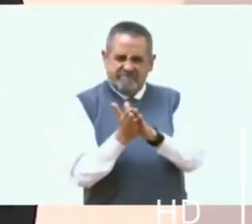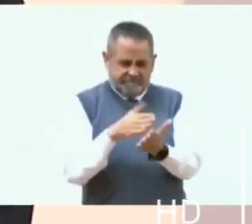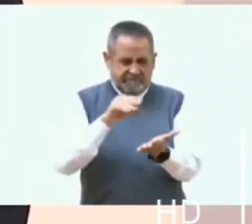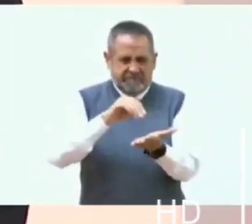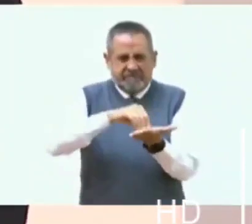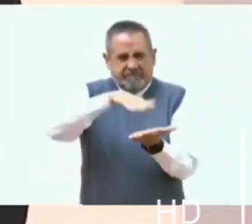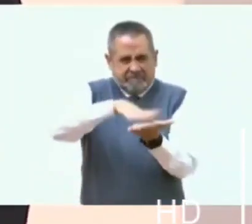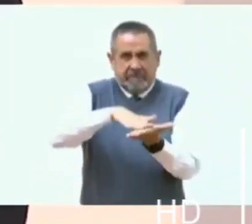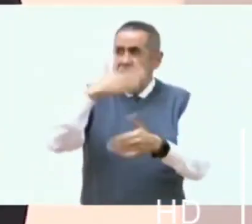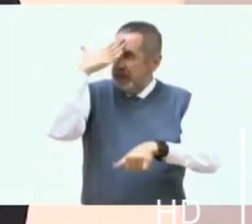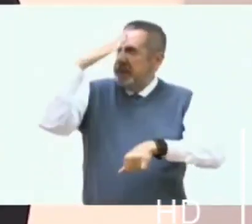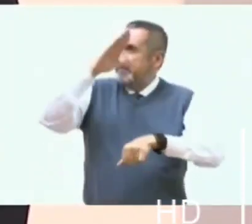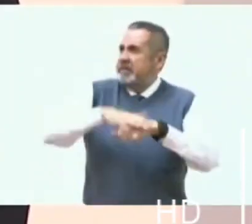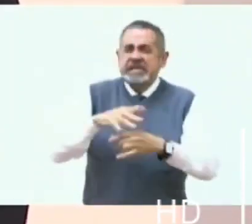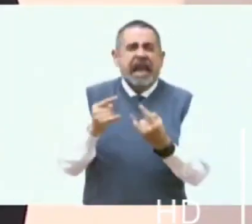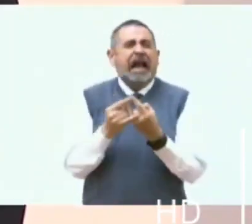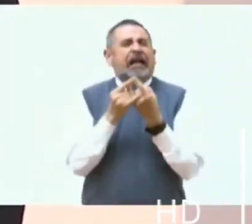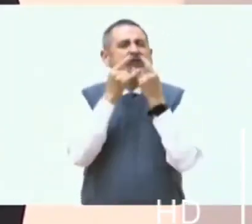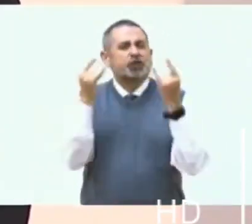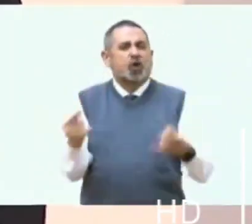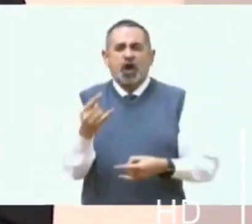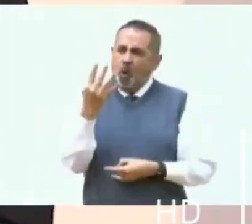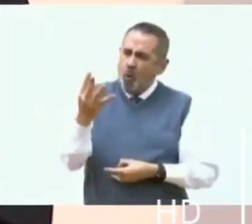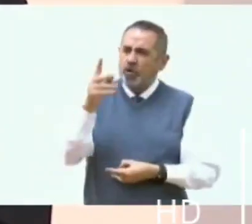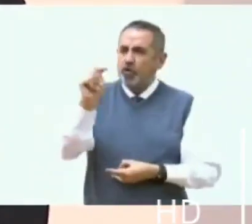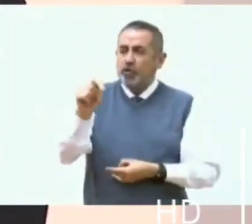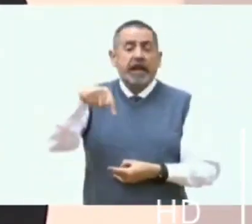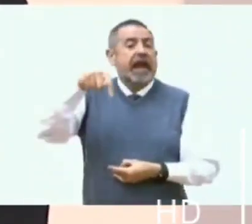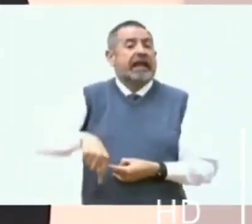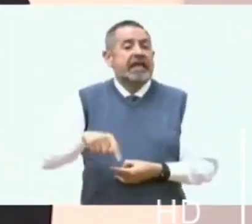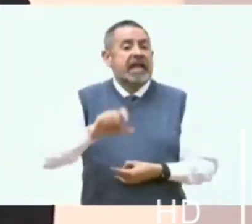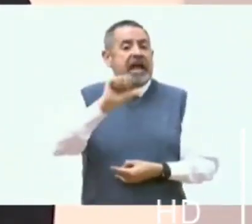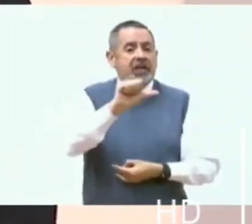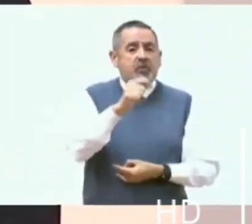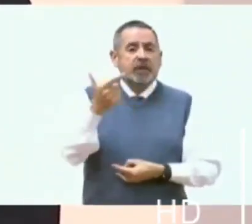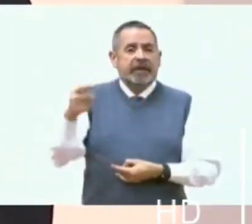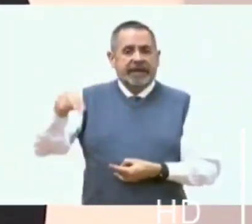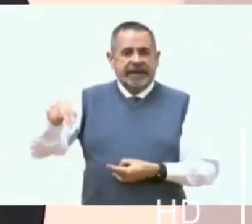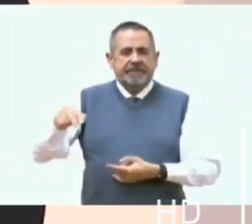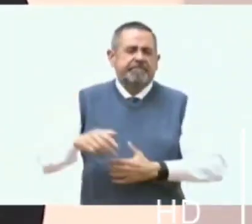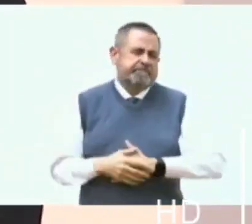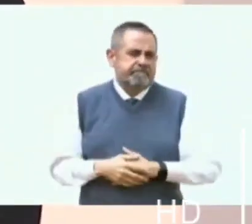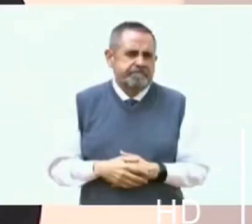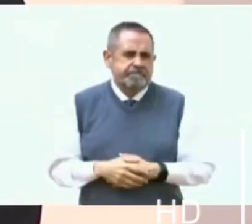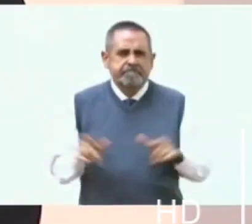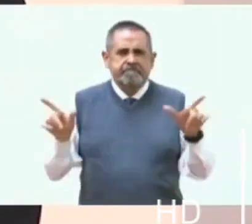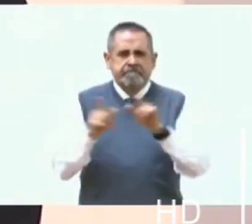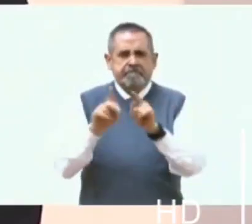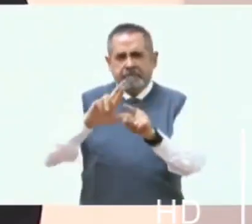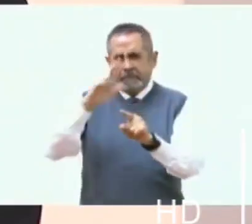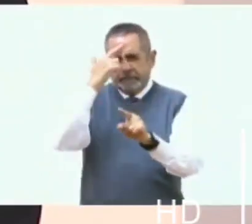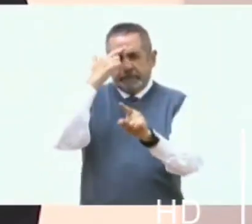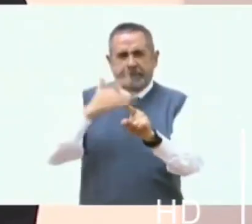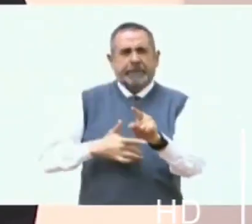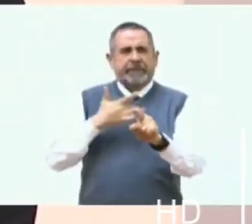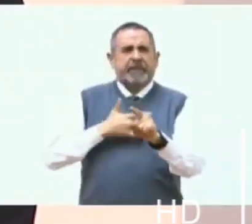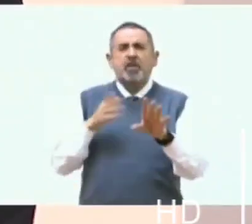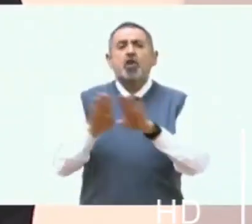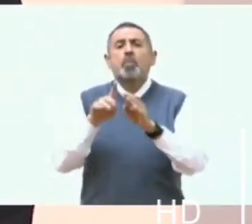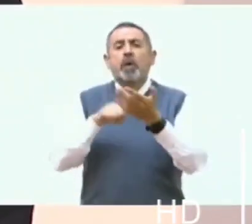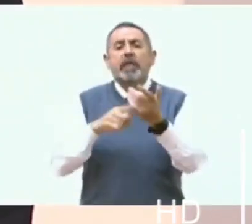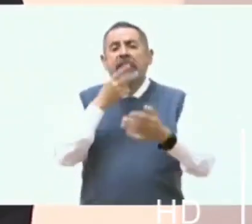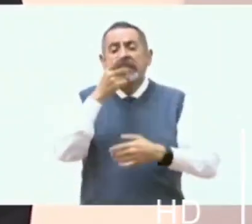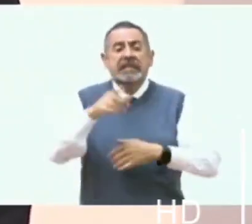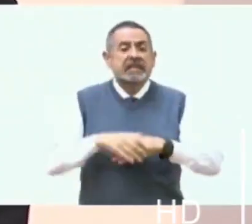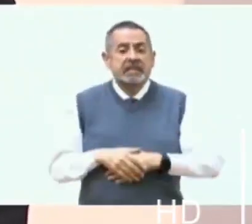en este Archivo General de la Nación. Quiero terminar recordando lo que decía el